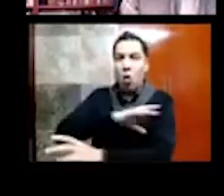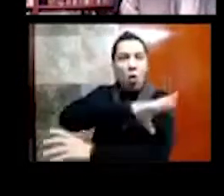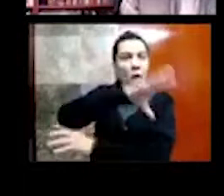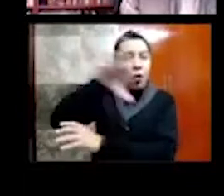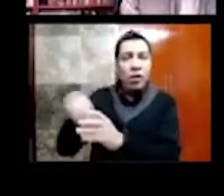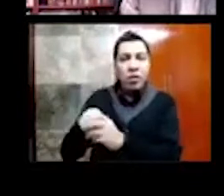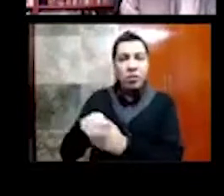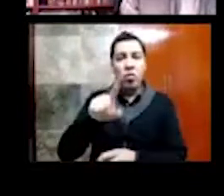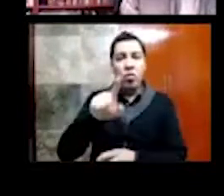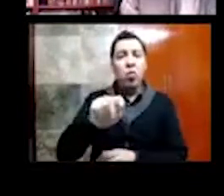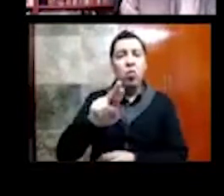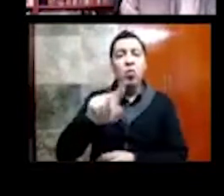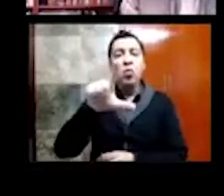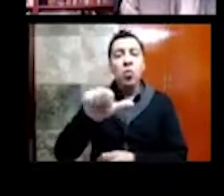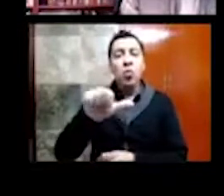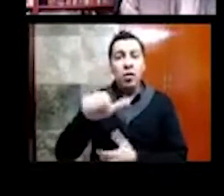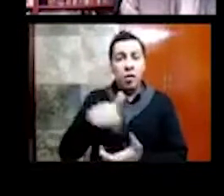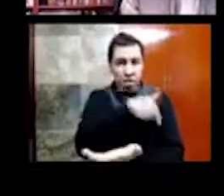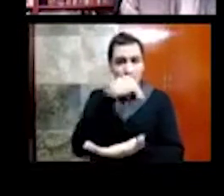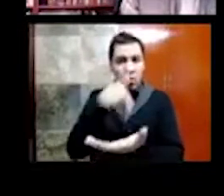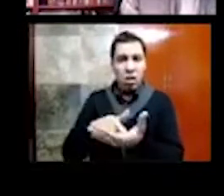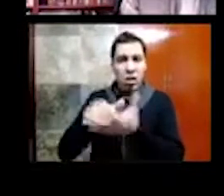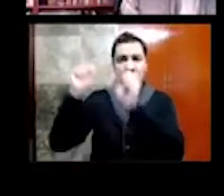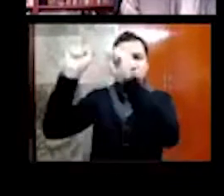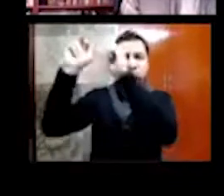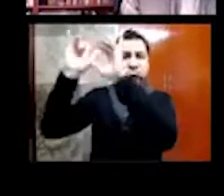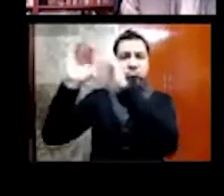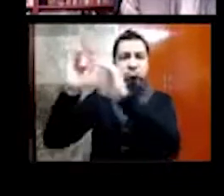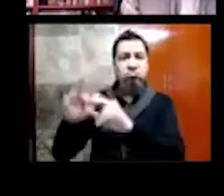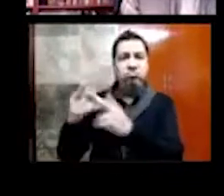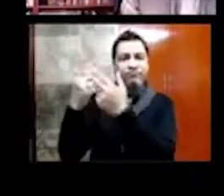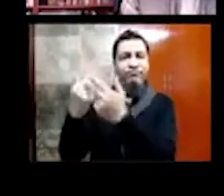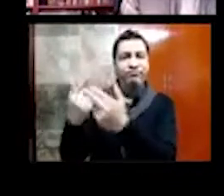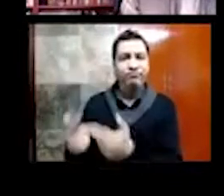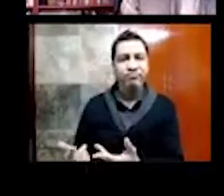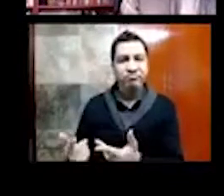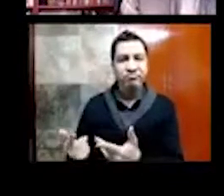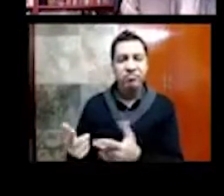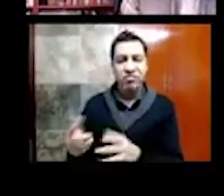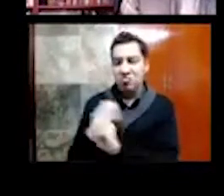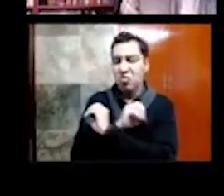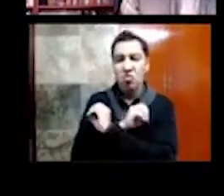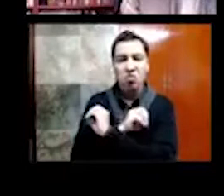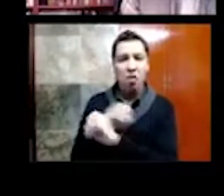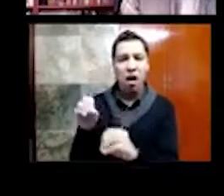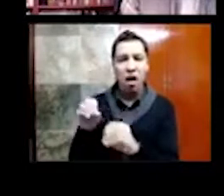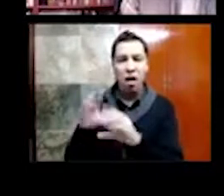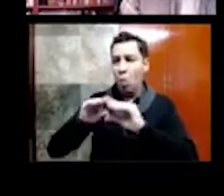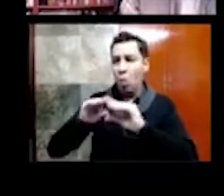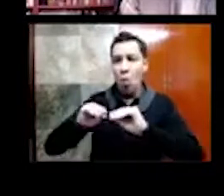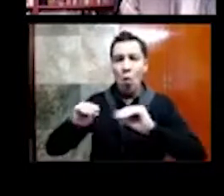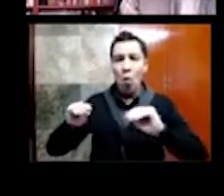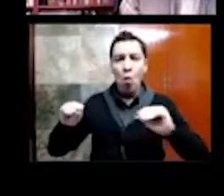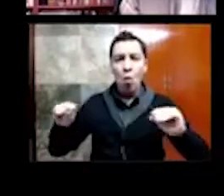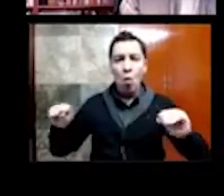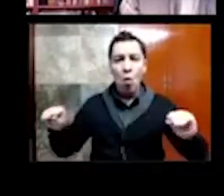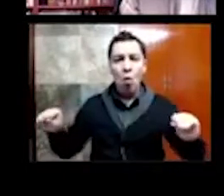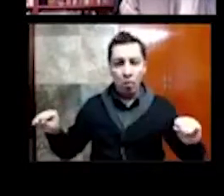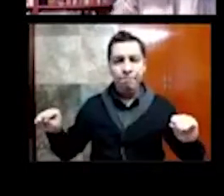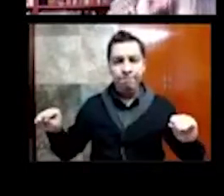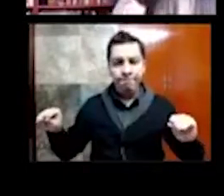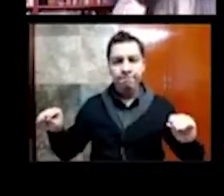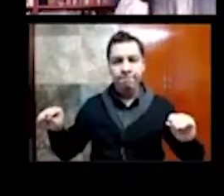durante esta entrevista para nosotros, los que estamos oyéndote y el público, vemos que en este momento ya tenemos muchos